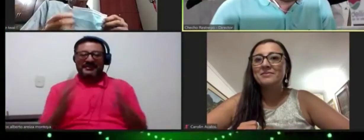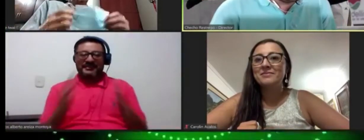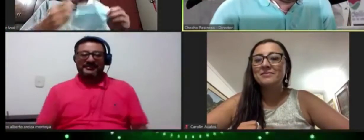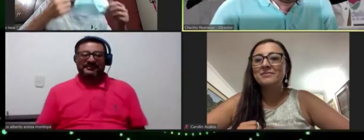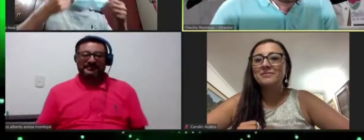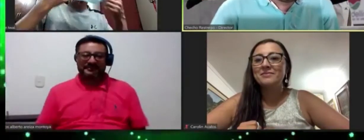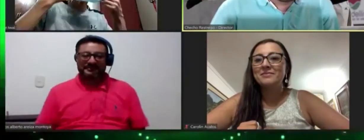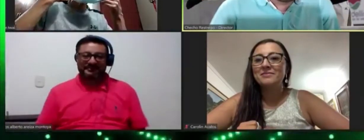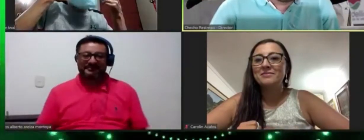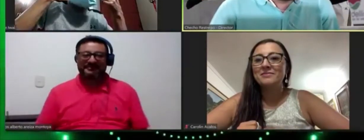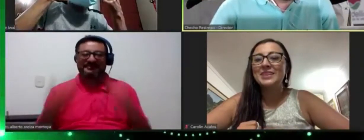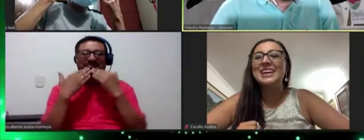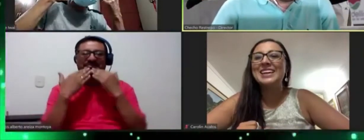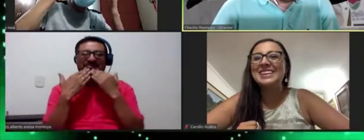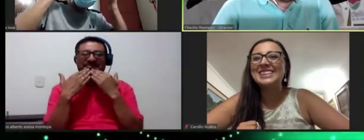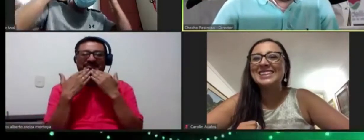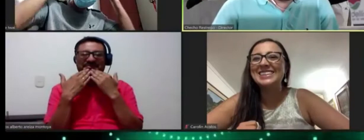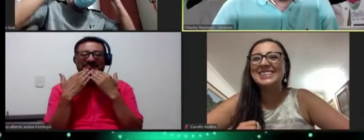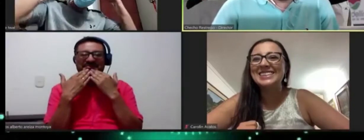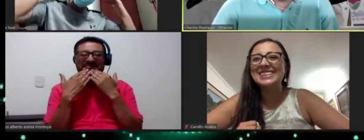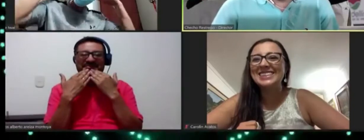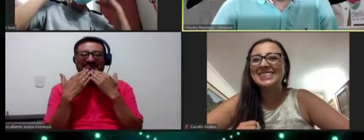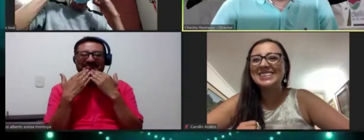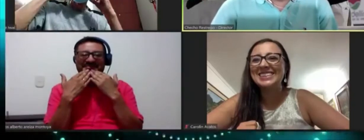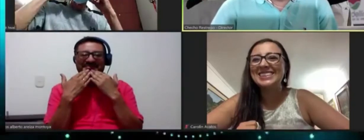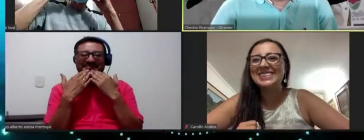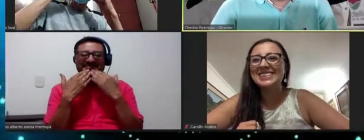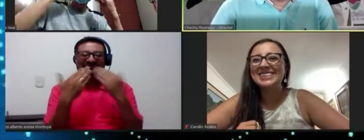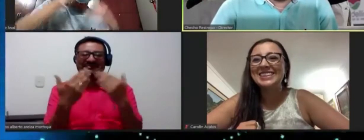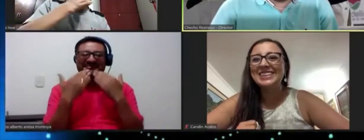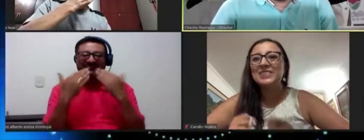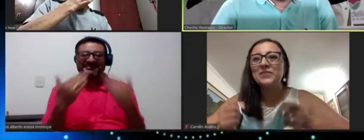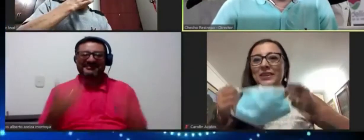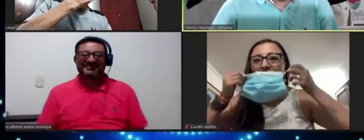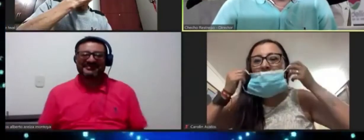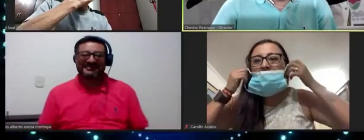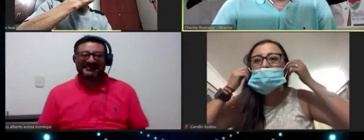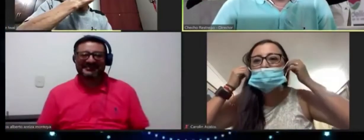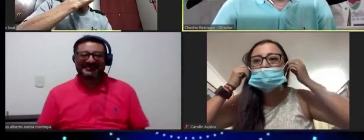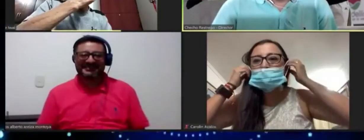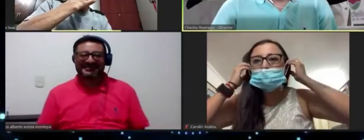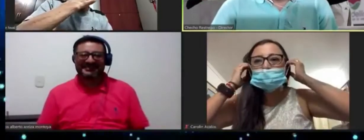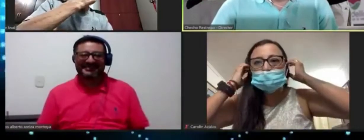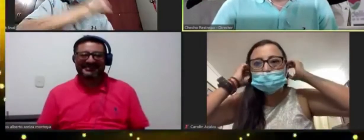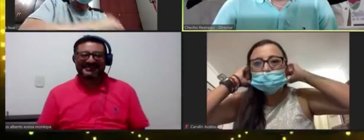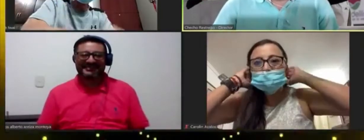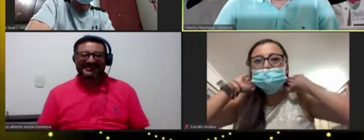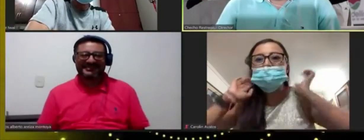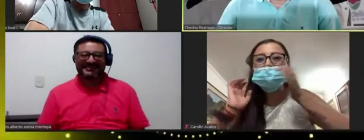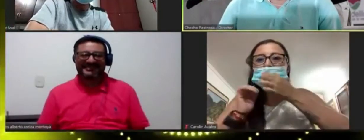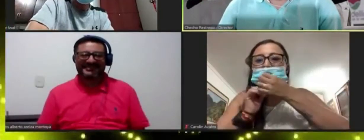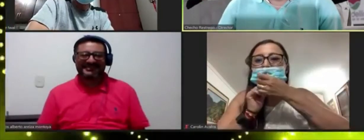agradecerle por esa alegría, por esos conocimientos que nos ha entregado,